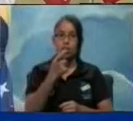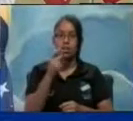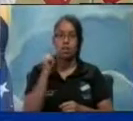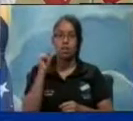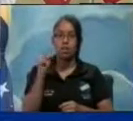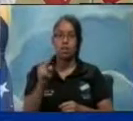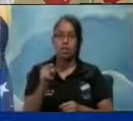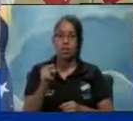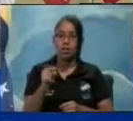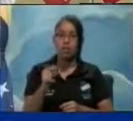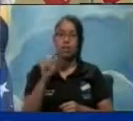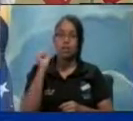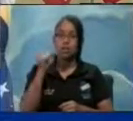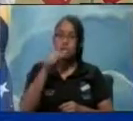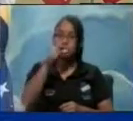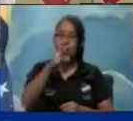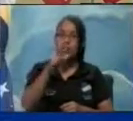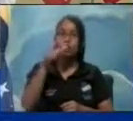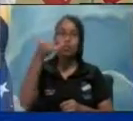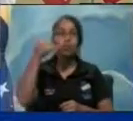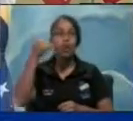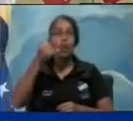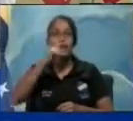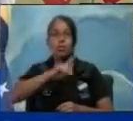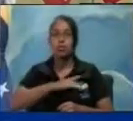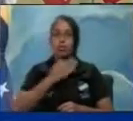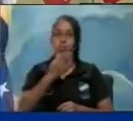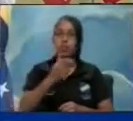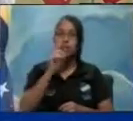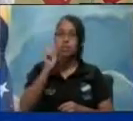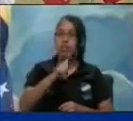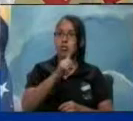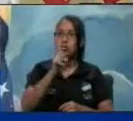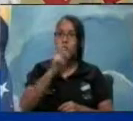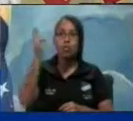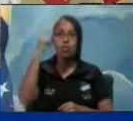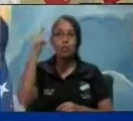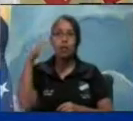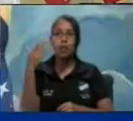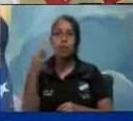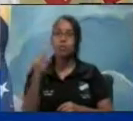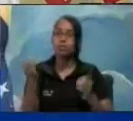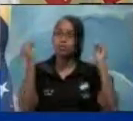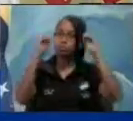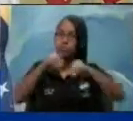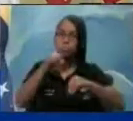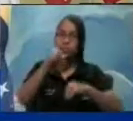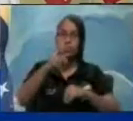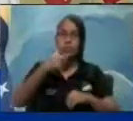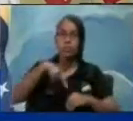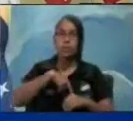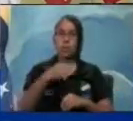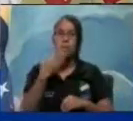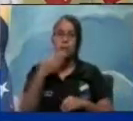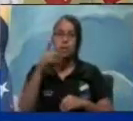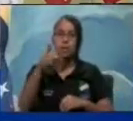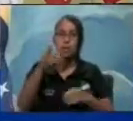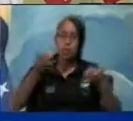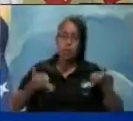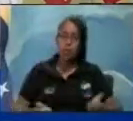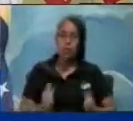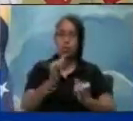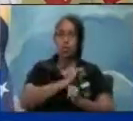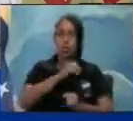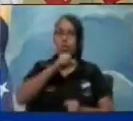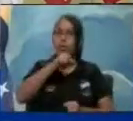www.obraluzdelmundo.org. Sí, allí en tu teléfono móvil, si no sabes ubicarnos, pídele a tus hijitos, a los